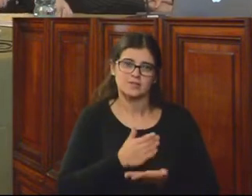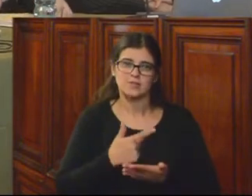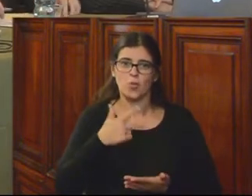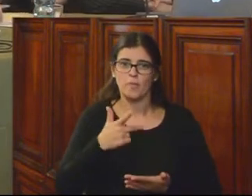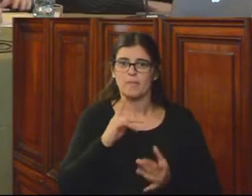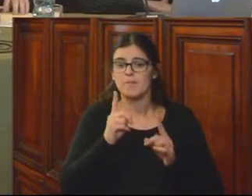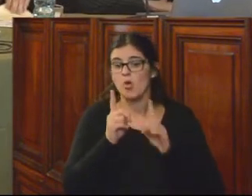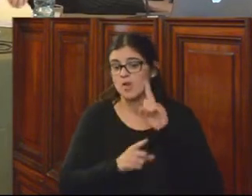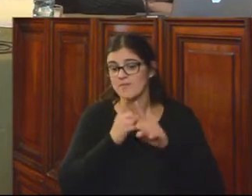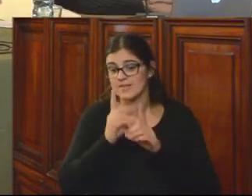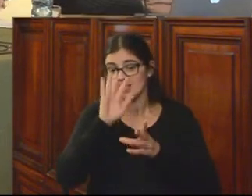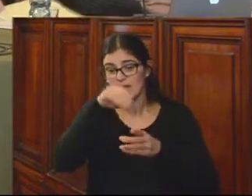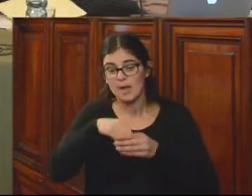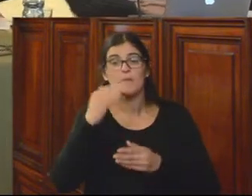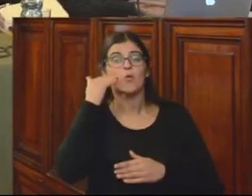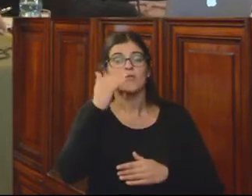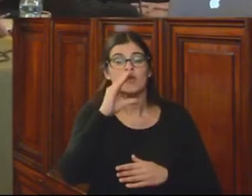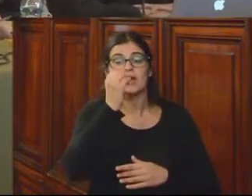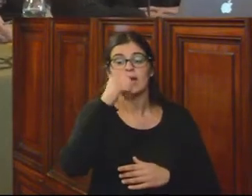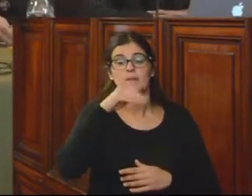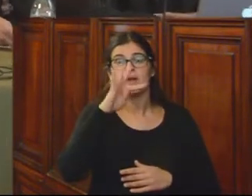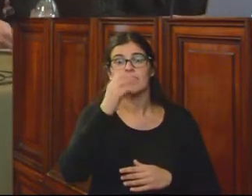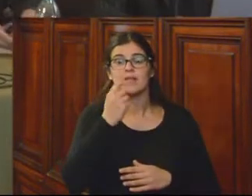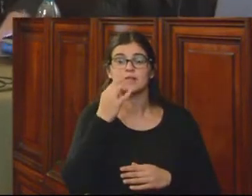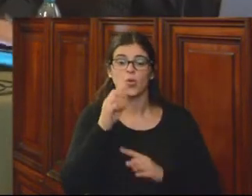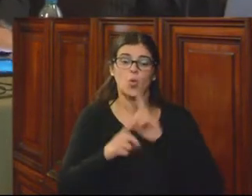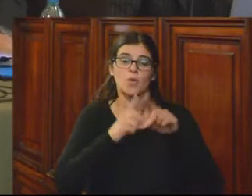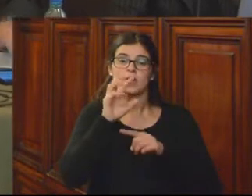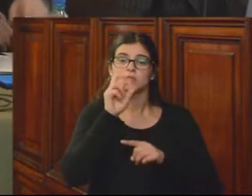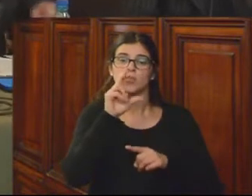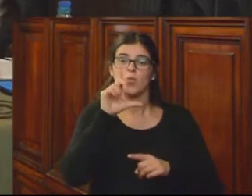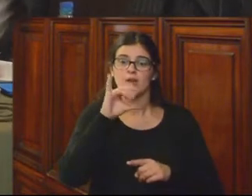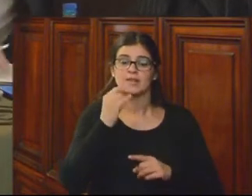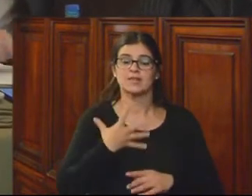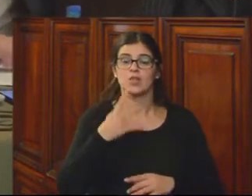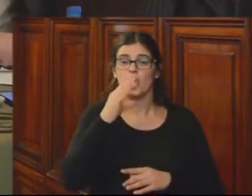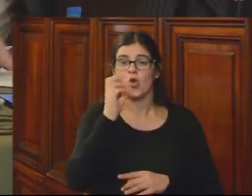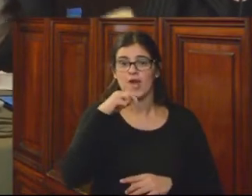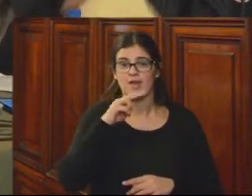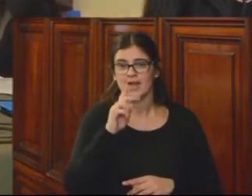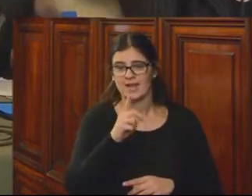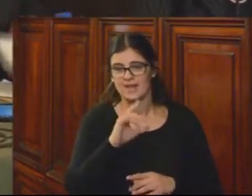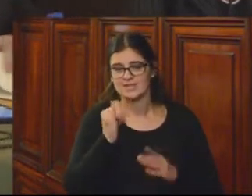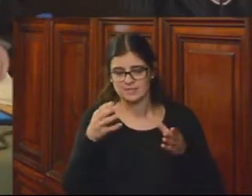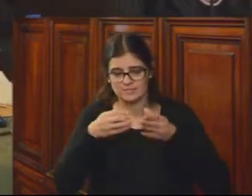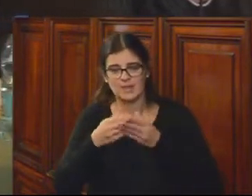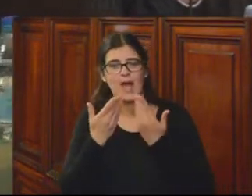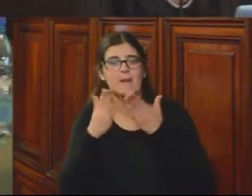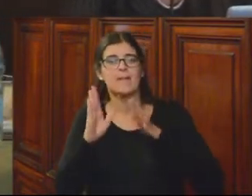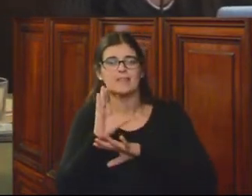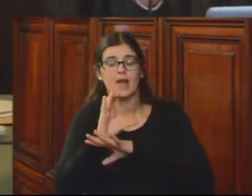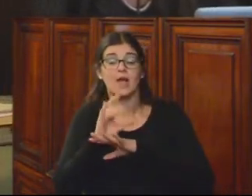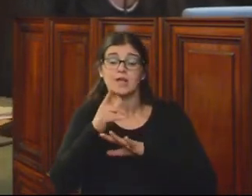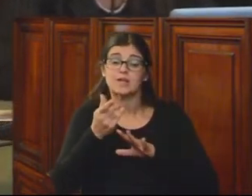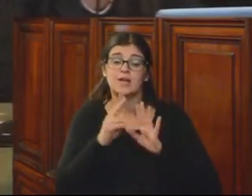universidad. Me acompaña el profesor David Gómez Gamboa de la Universidad del Zulia y director de la ONG Aula Abierta. Representamos una coalición